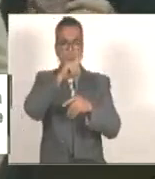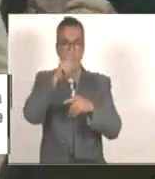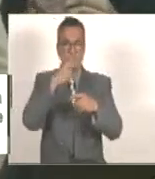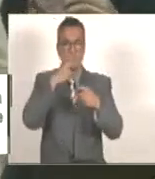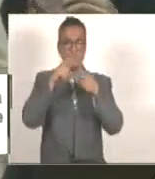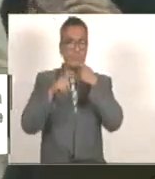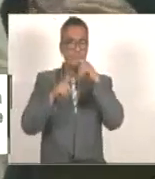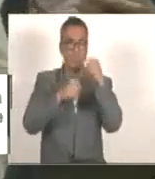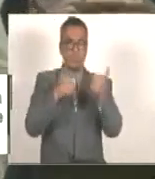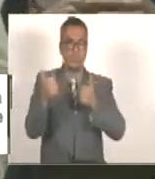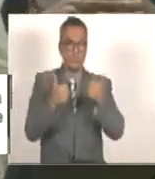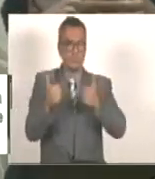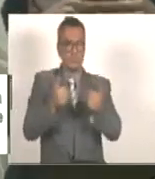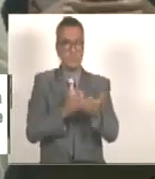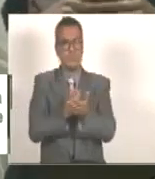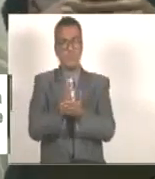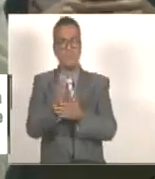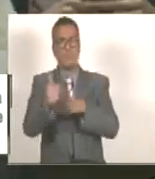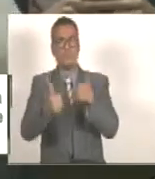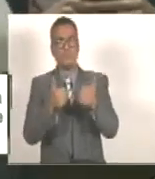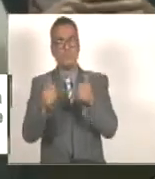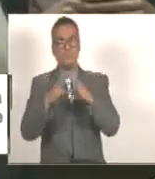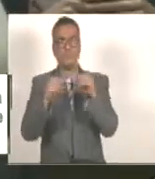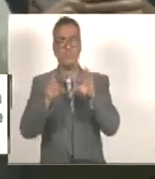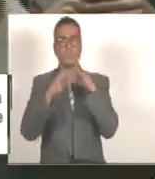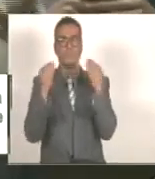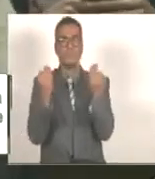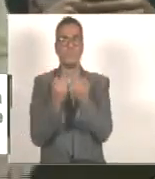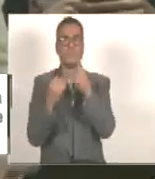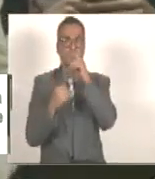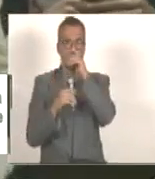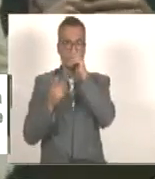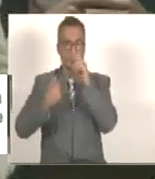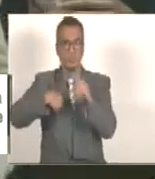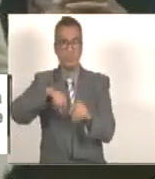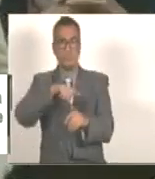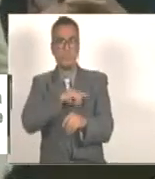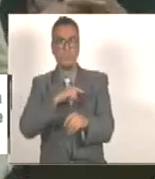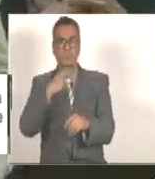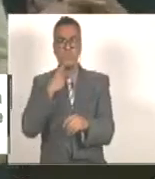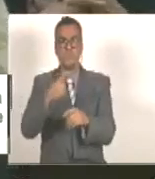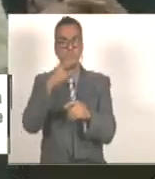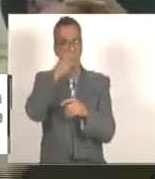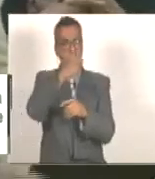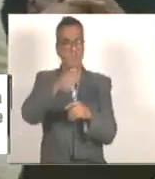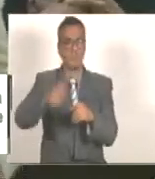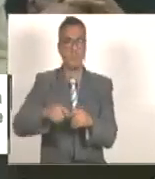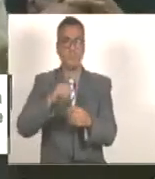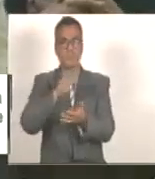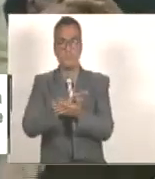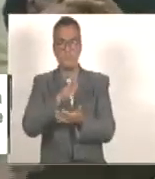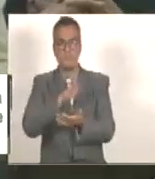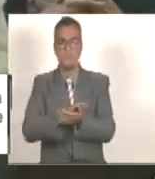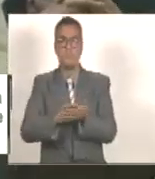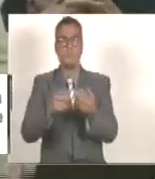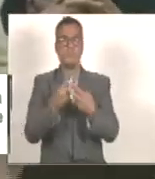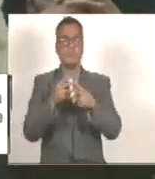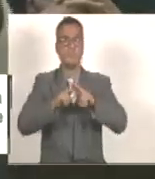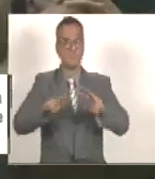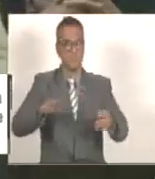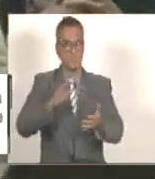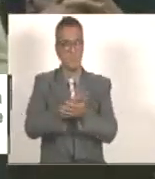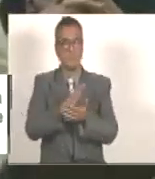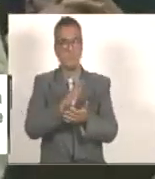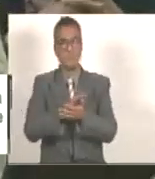pronto cuál va a ser su destino, de dónde va su familiar. Ya el ministro lo ha dicho, pero nosotros queremos decirle al pueblo calma, paz, tranquilidad